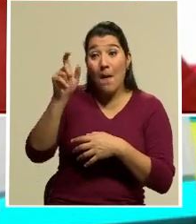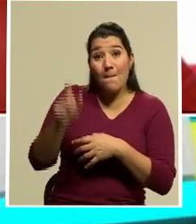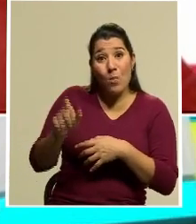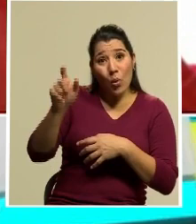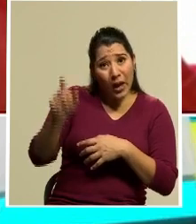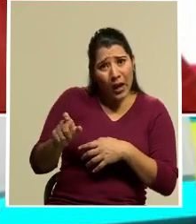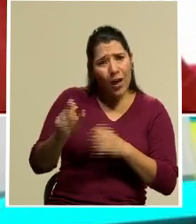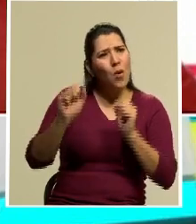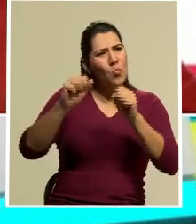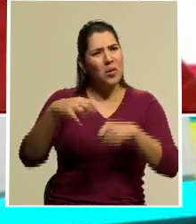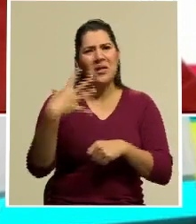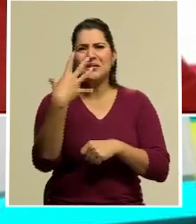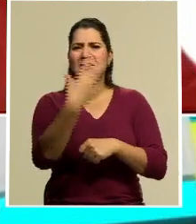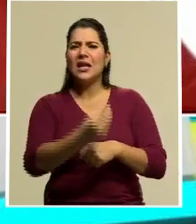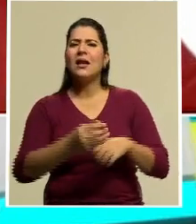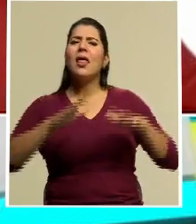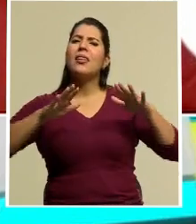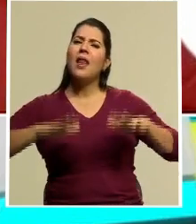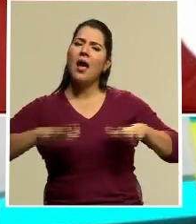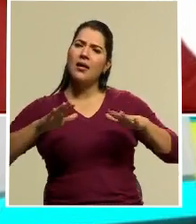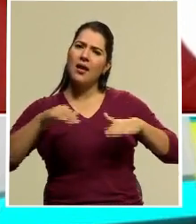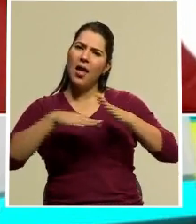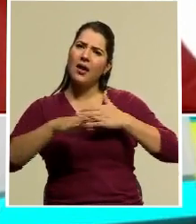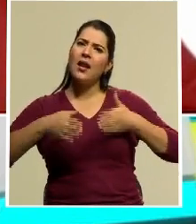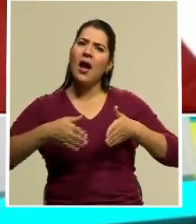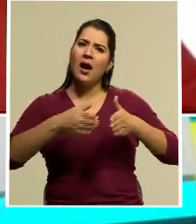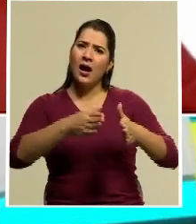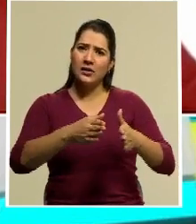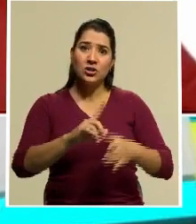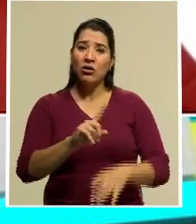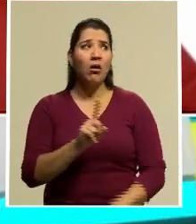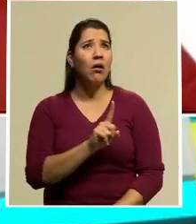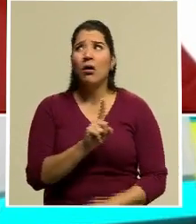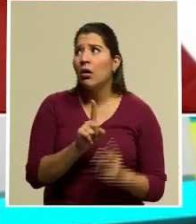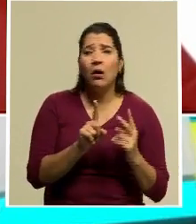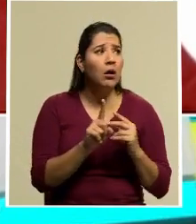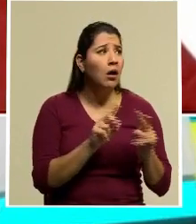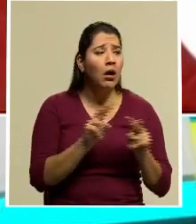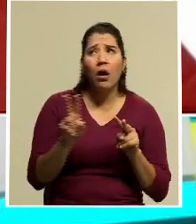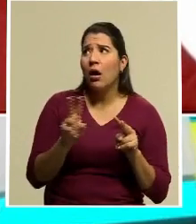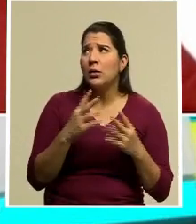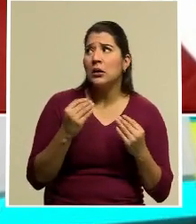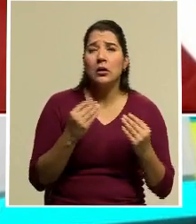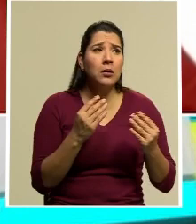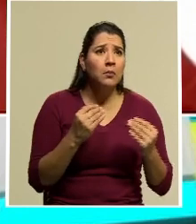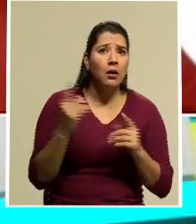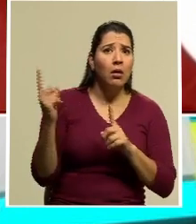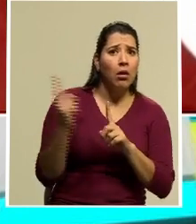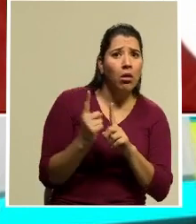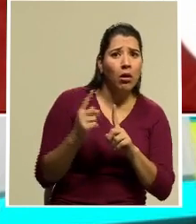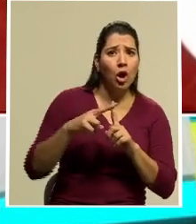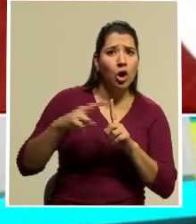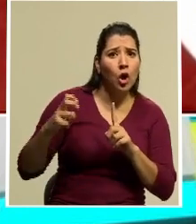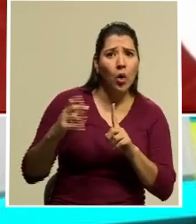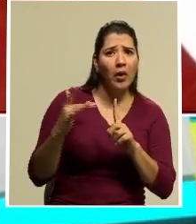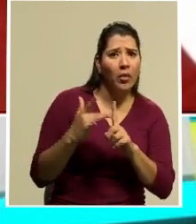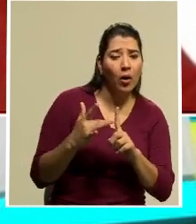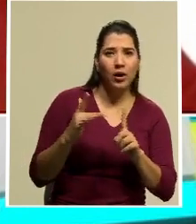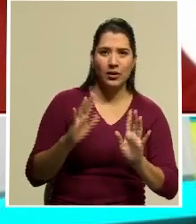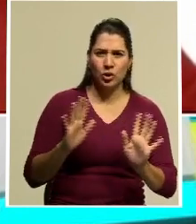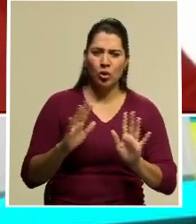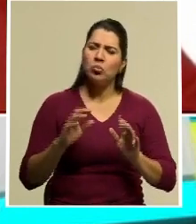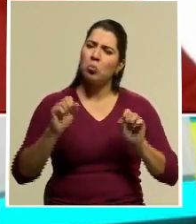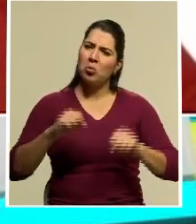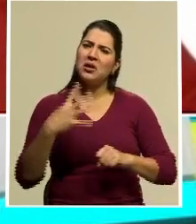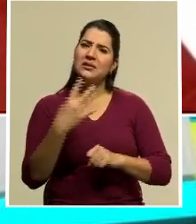por las calles. Eso, sin duda alguna, será uno de los compromisos en mi condición también de mujer. Pero el